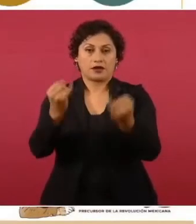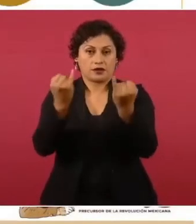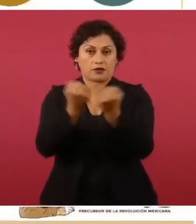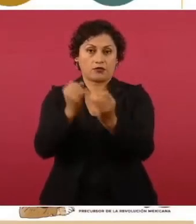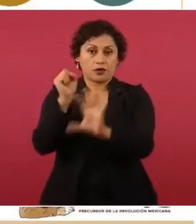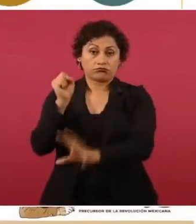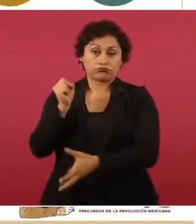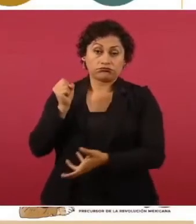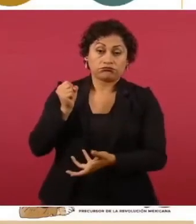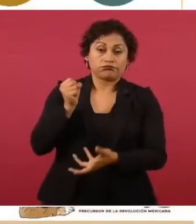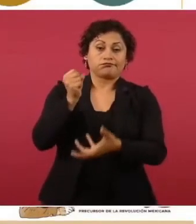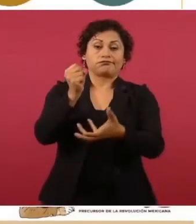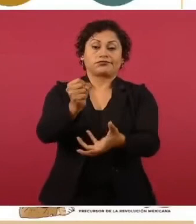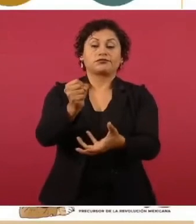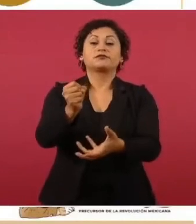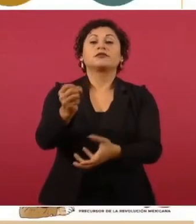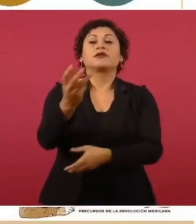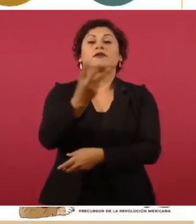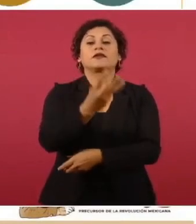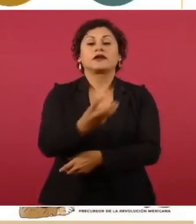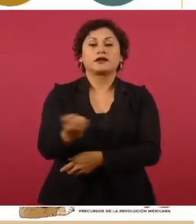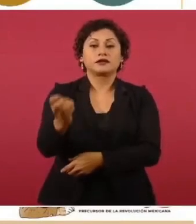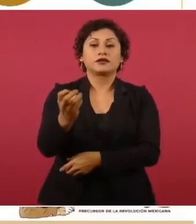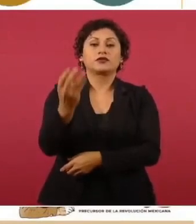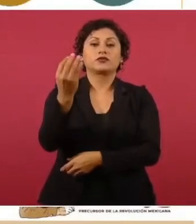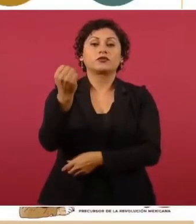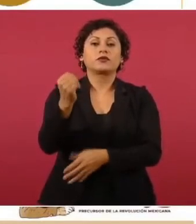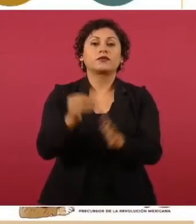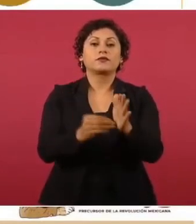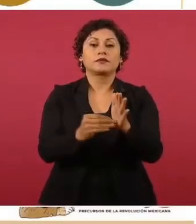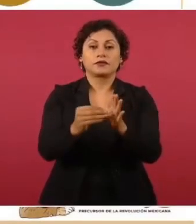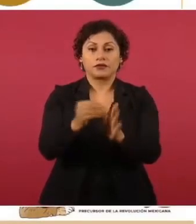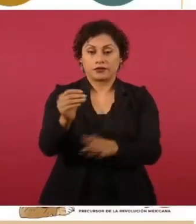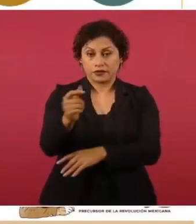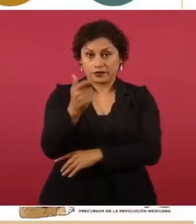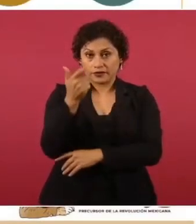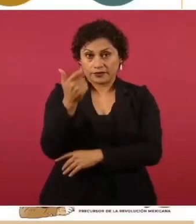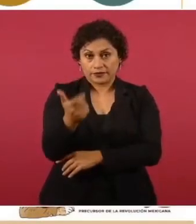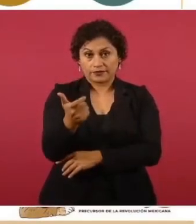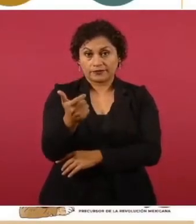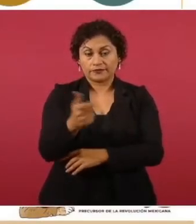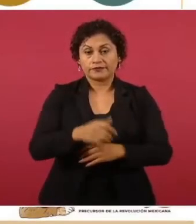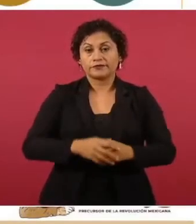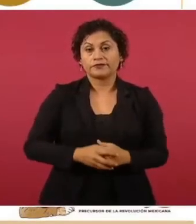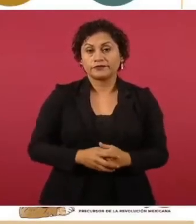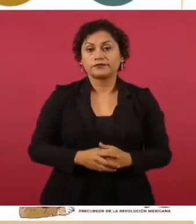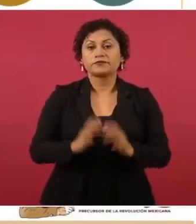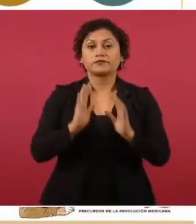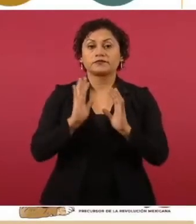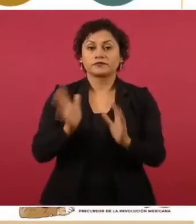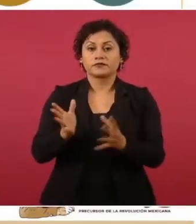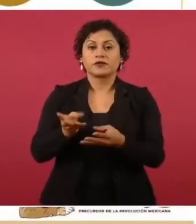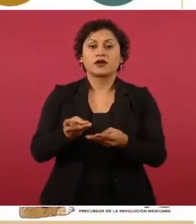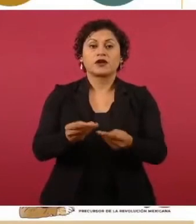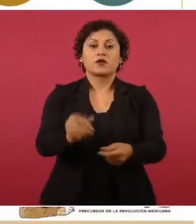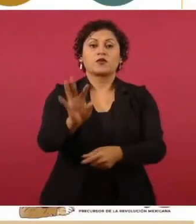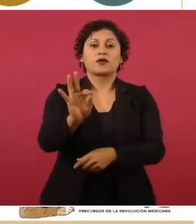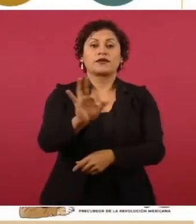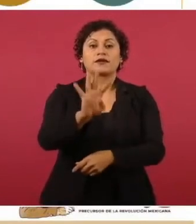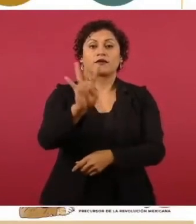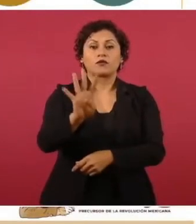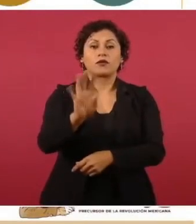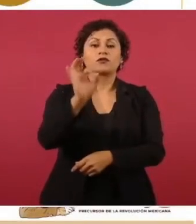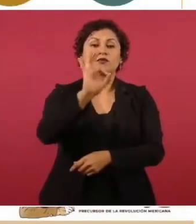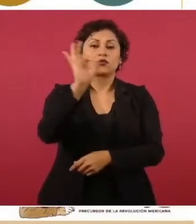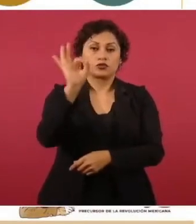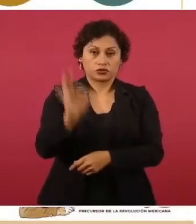que se está haciendo en Baja California Sur de 309 millones de pesos. Ya hay un ejercicio del 44%